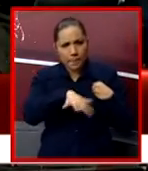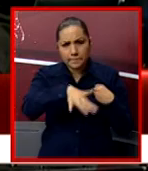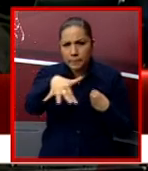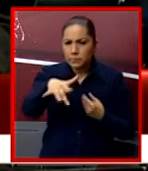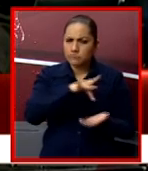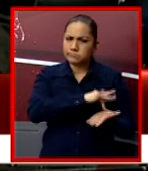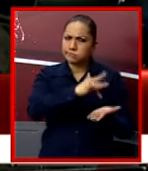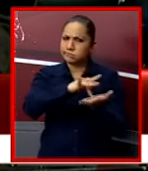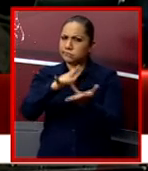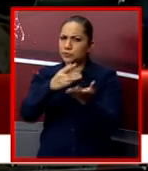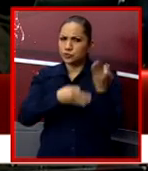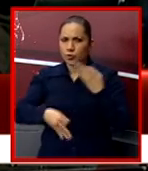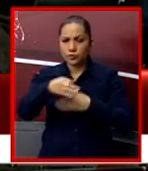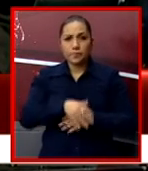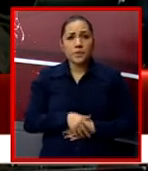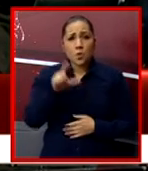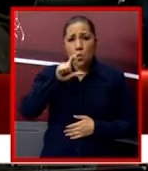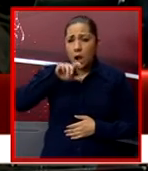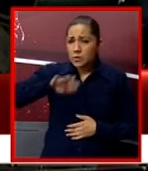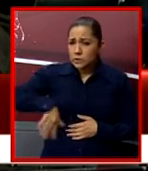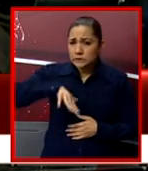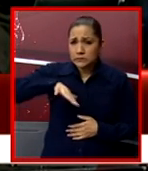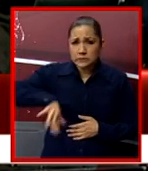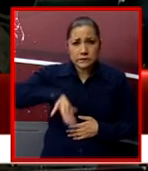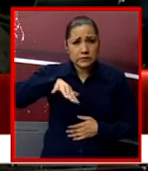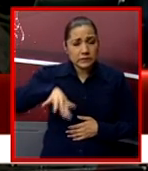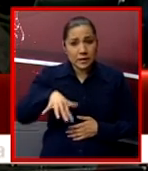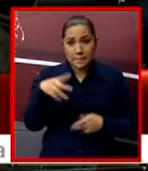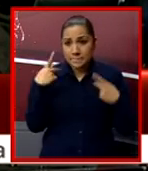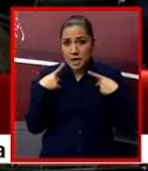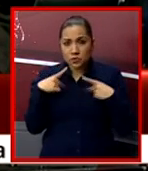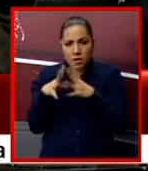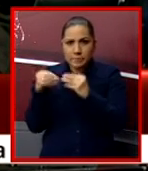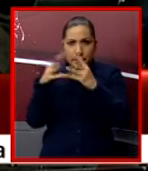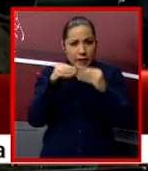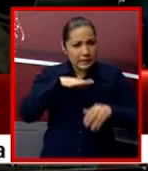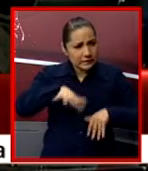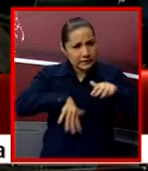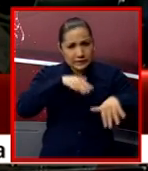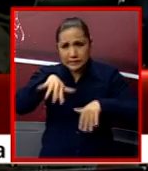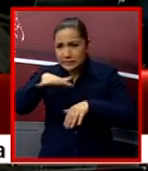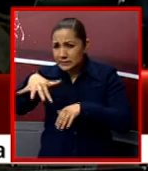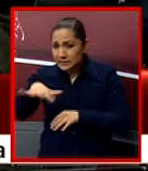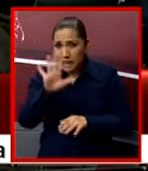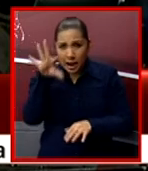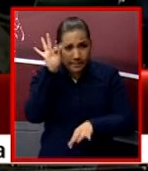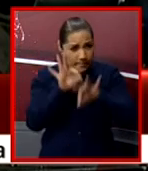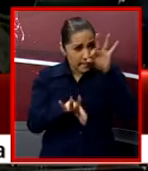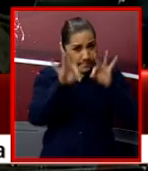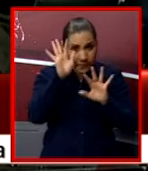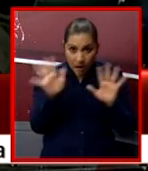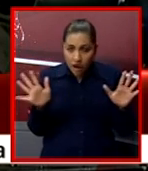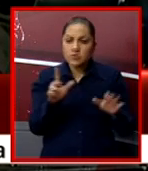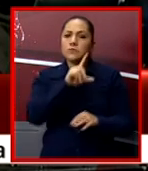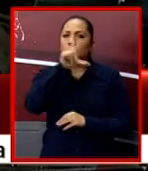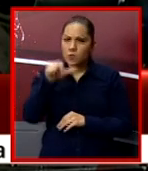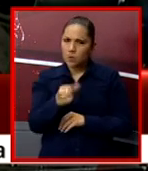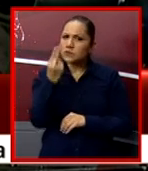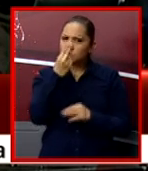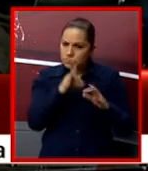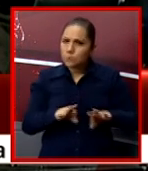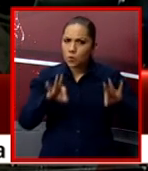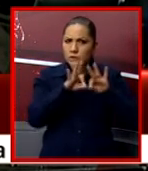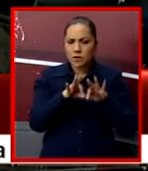Una vez que se rescate a la última persona atrapada, será tiempo de buscar responsables, fortalecer la cultura de la prevención